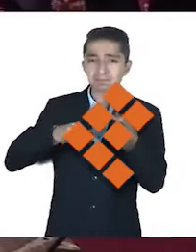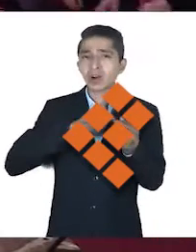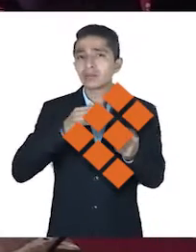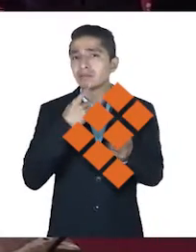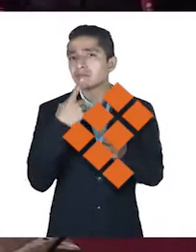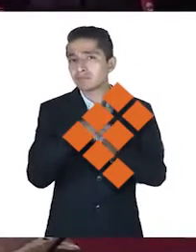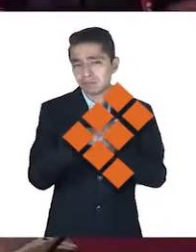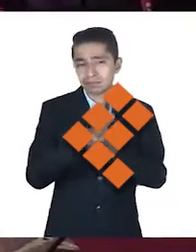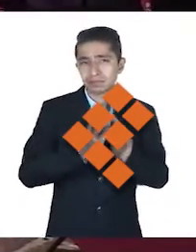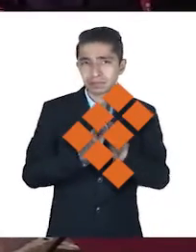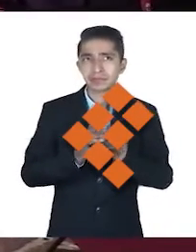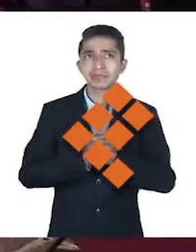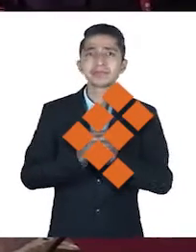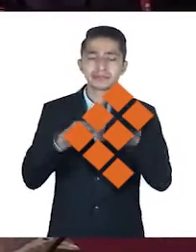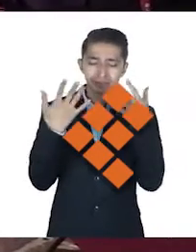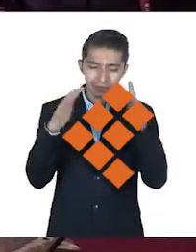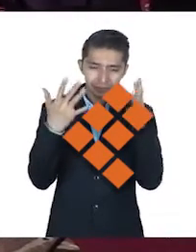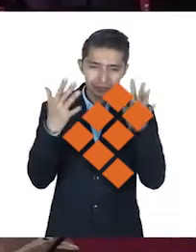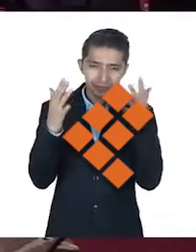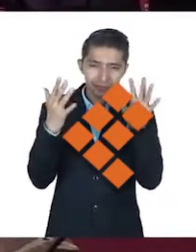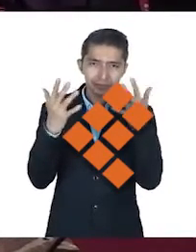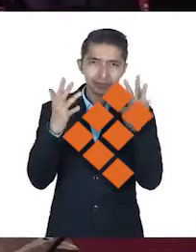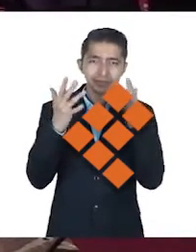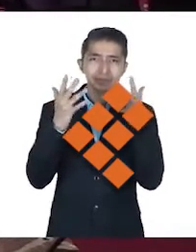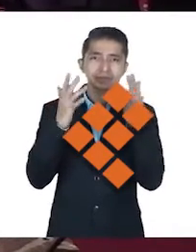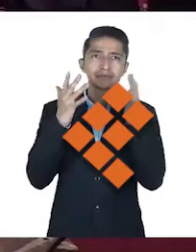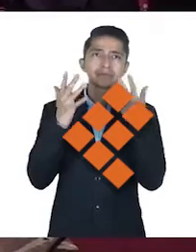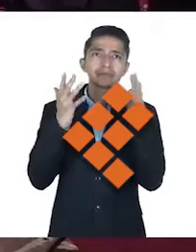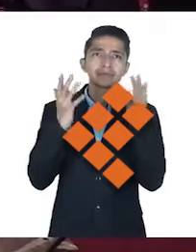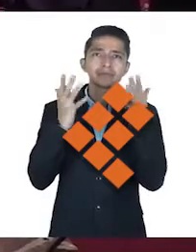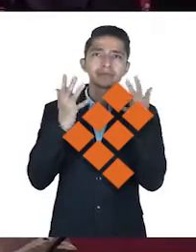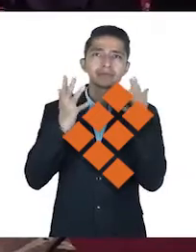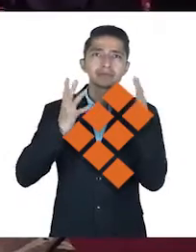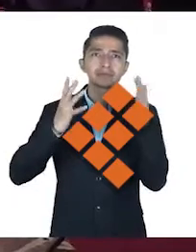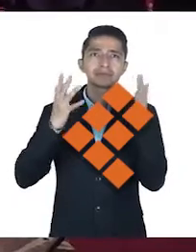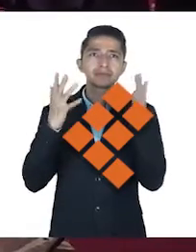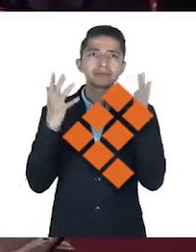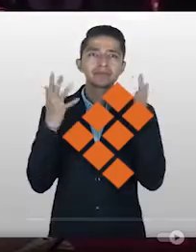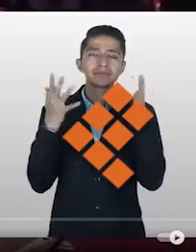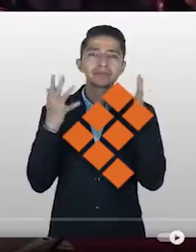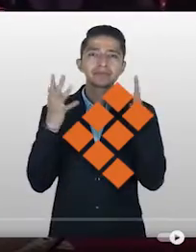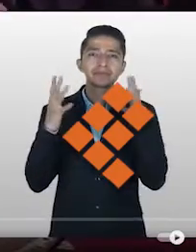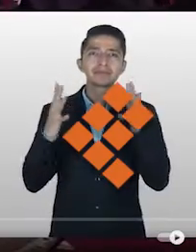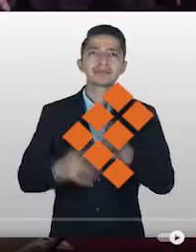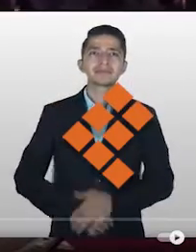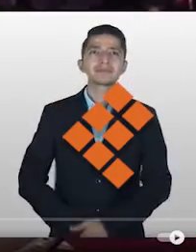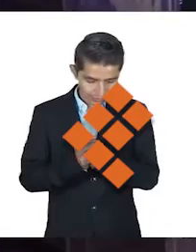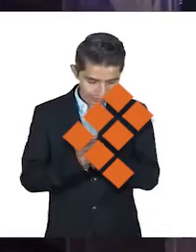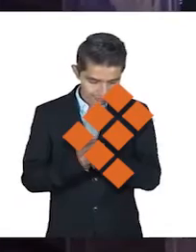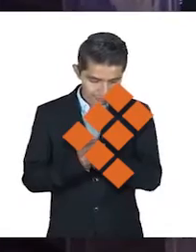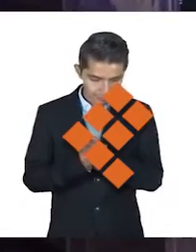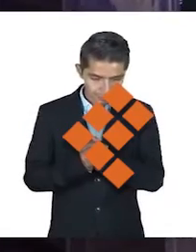Mena Rocha y Rigoberto Cárdenas Villanueva. Los tres nuevos comisionados durarán en el cargo 3 años.